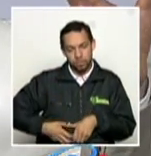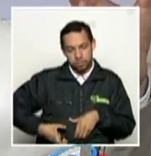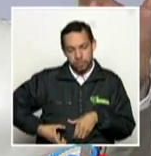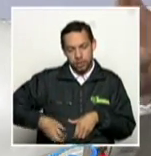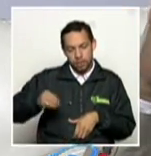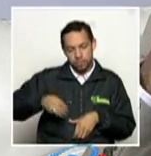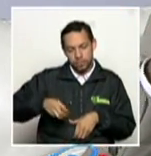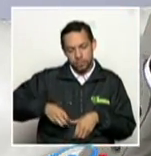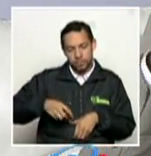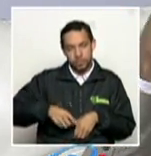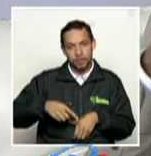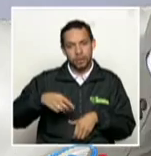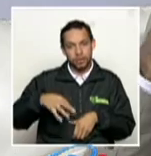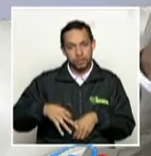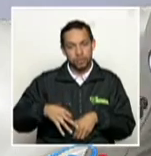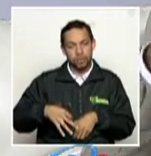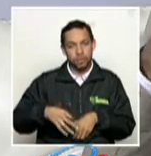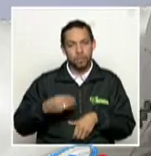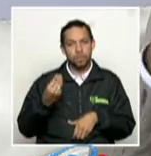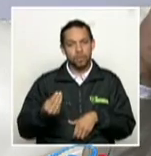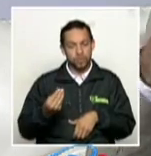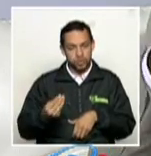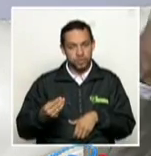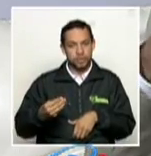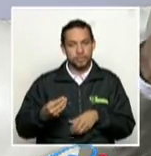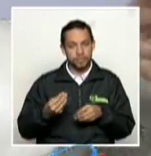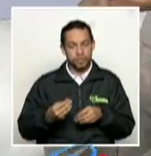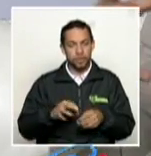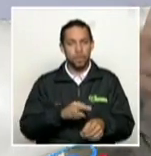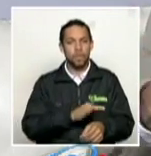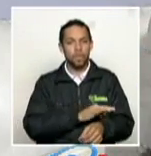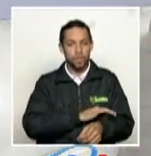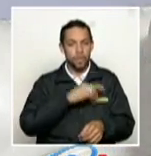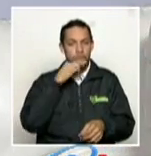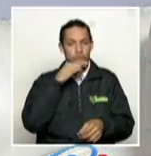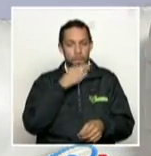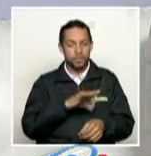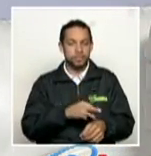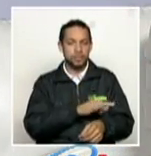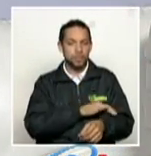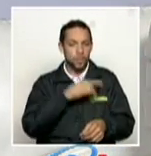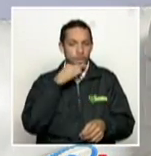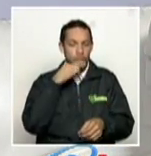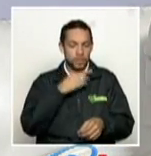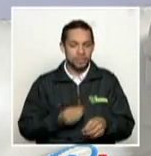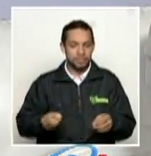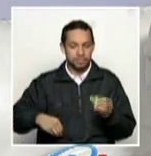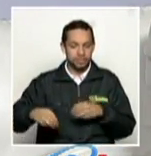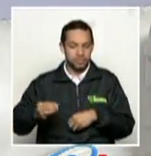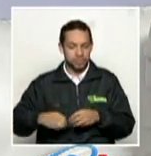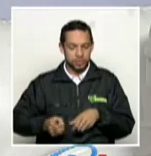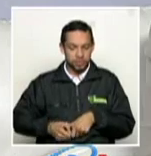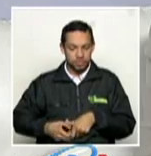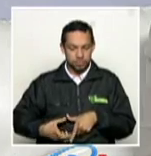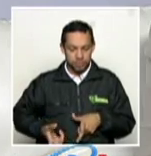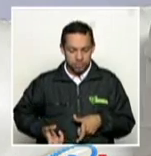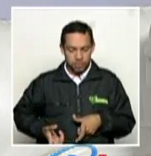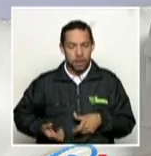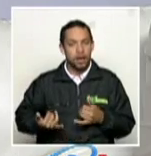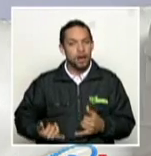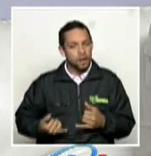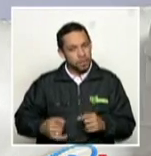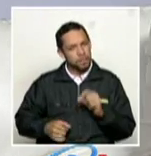vaso. Es decir, que a usted se le están muriendo allá muchos glóbulos rojos y eso está creciendo. Ahora, la pregunta